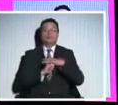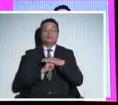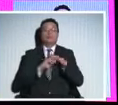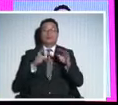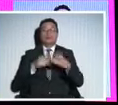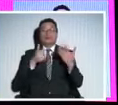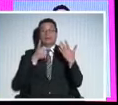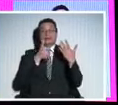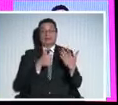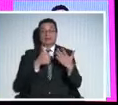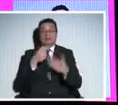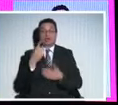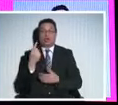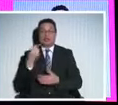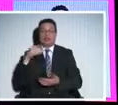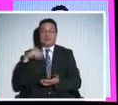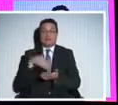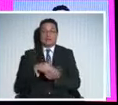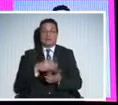de